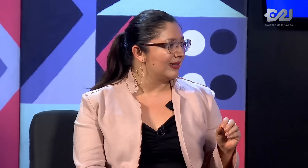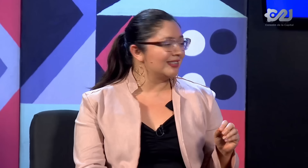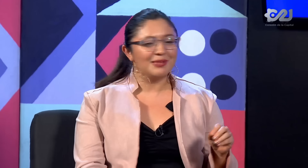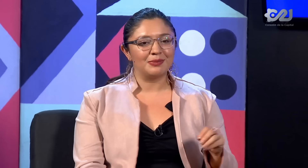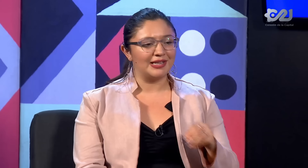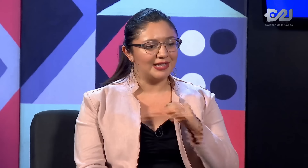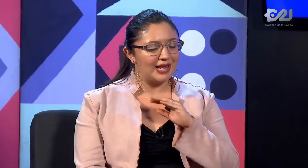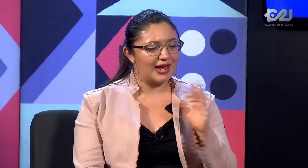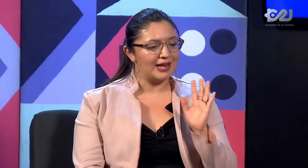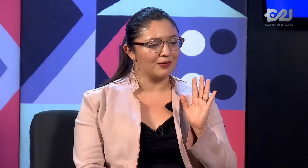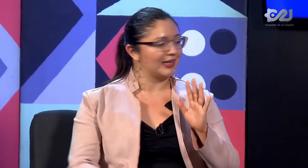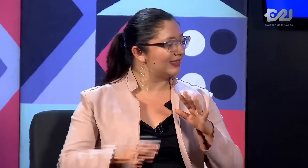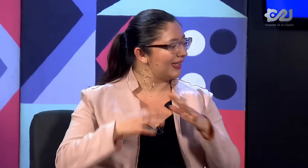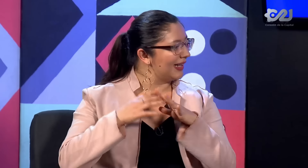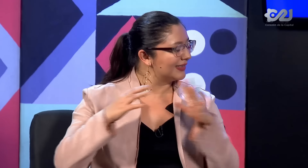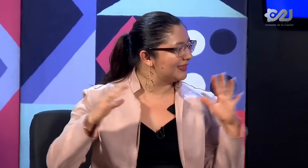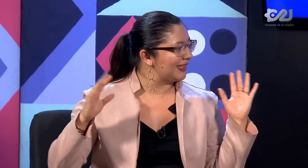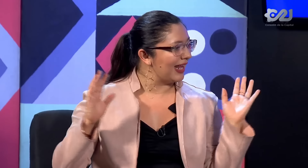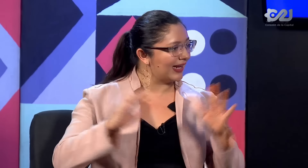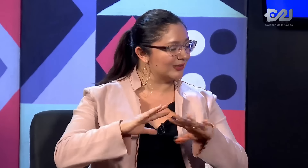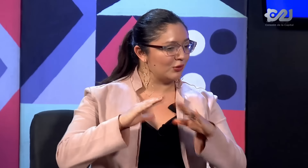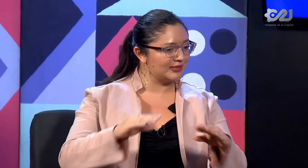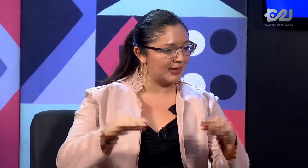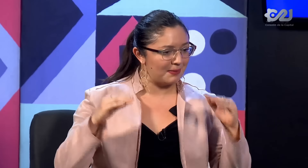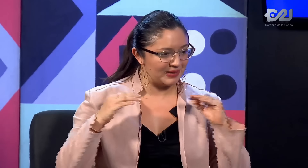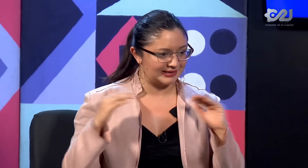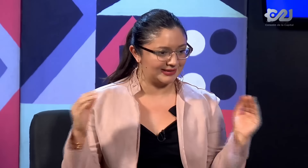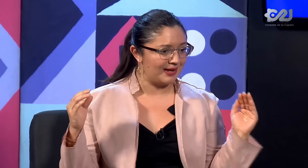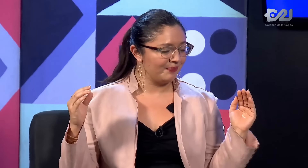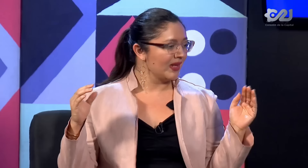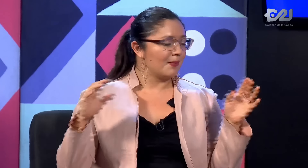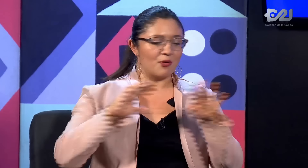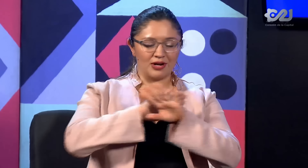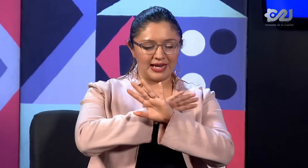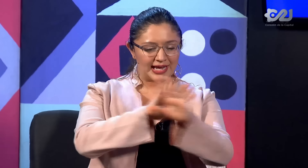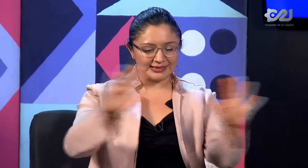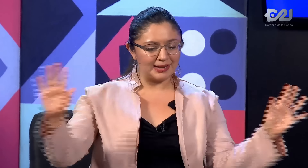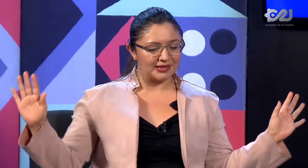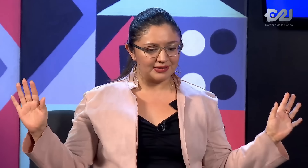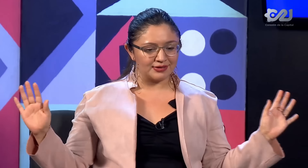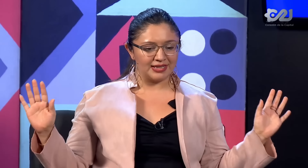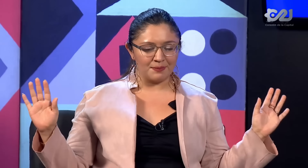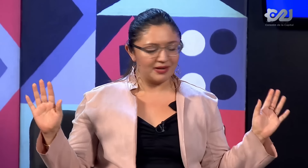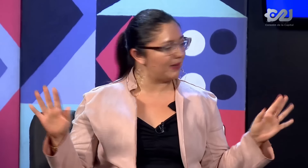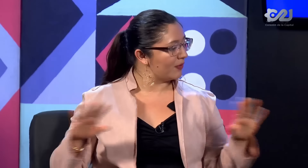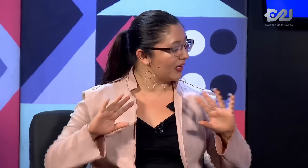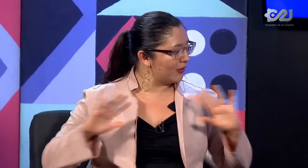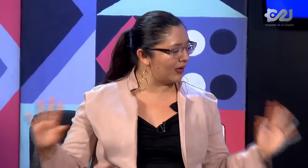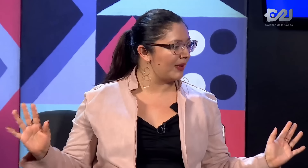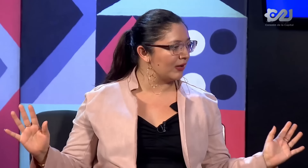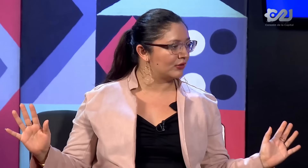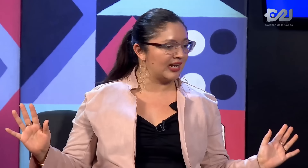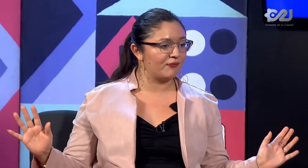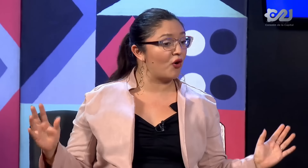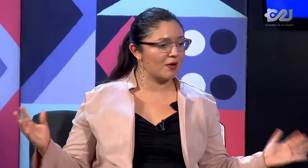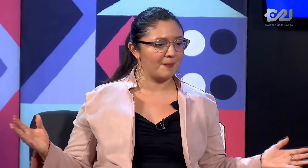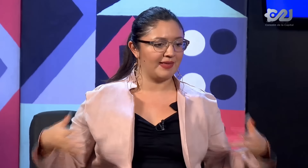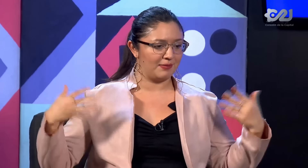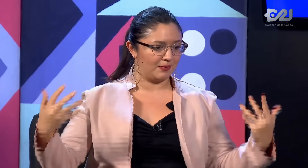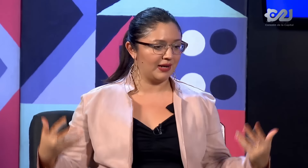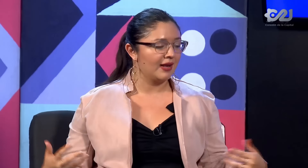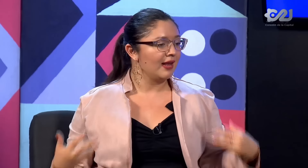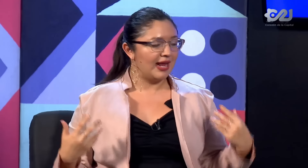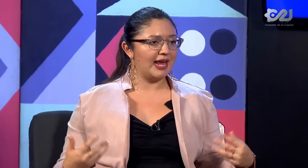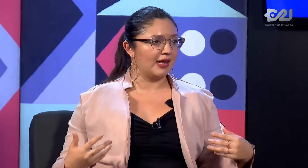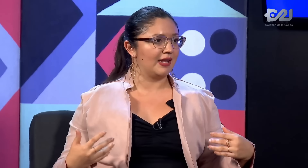intocable. Es más, parecía lejano, que ni siquiera existía y que solo estaba per se, porque así había sido siempre y porque no había otra forma